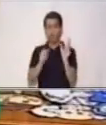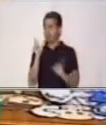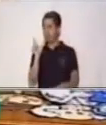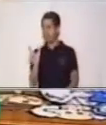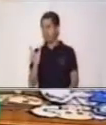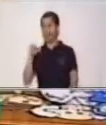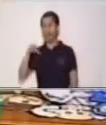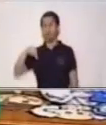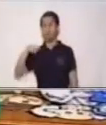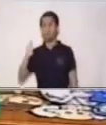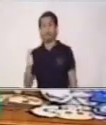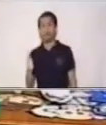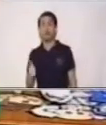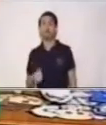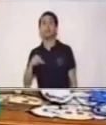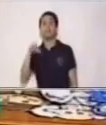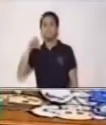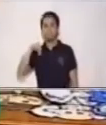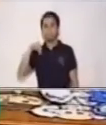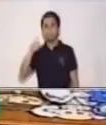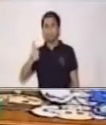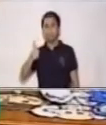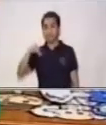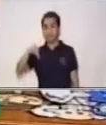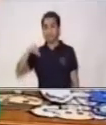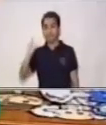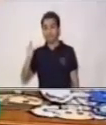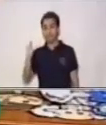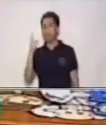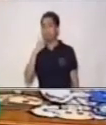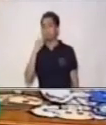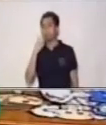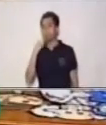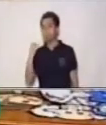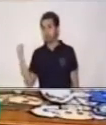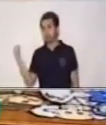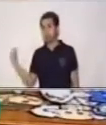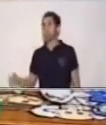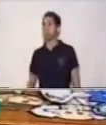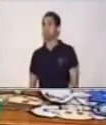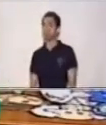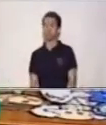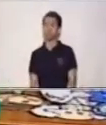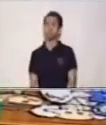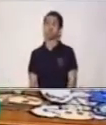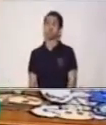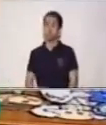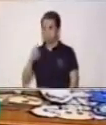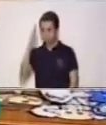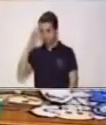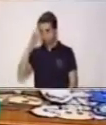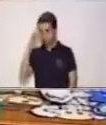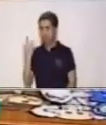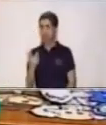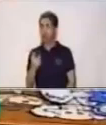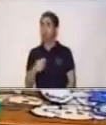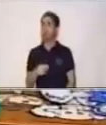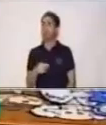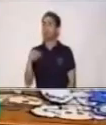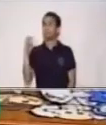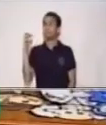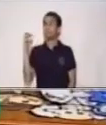tenemos otra sílaba y vamos a formar otra palabra. La palabra papá, recordemos que lleva una